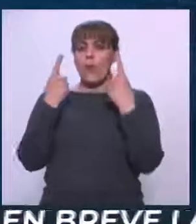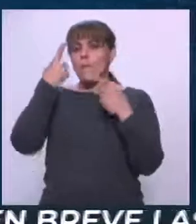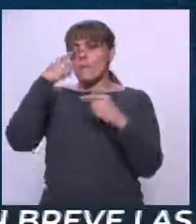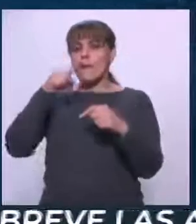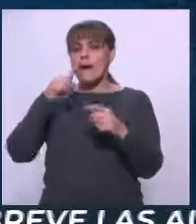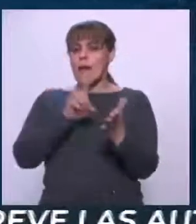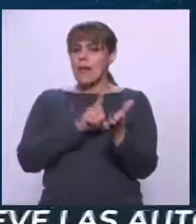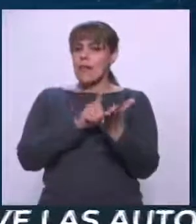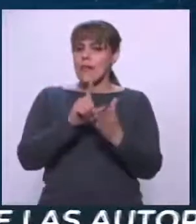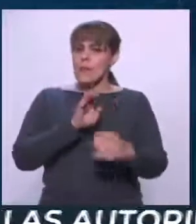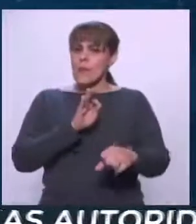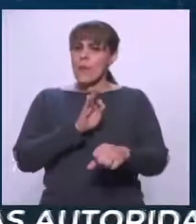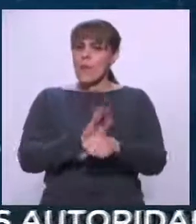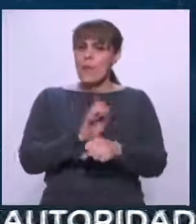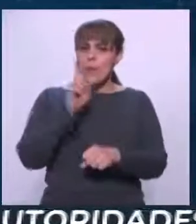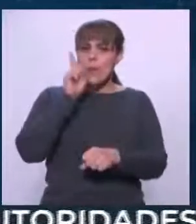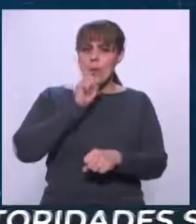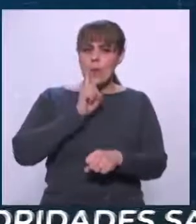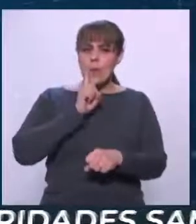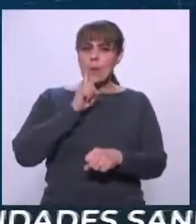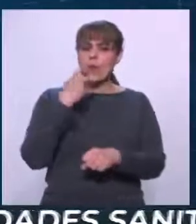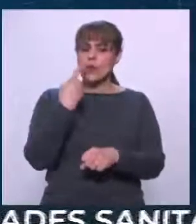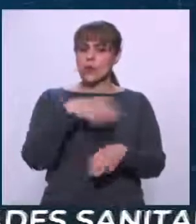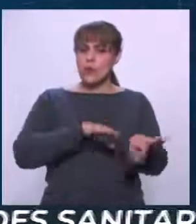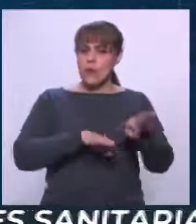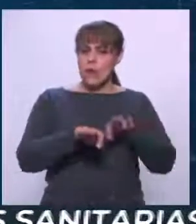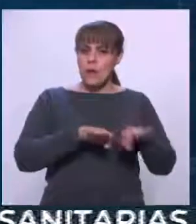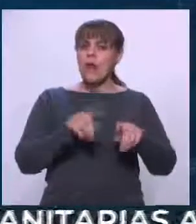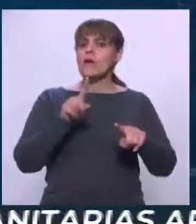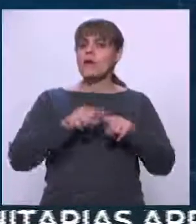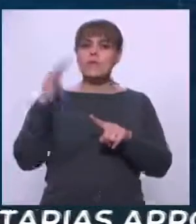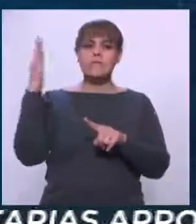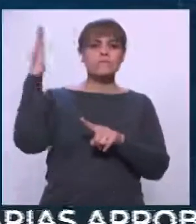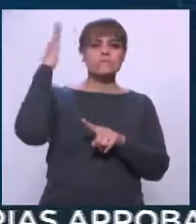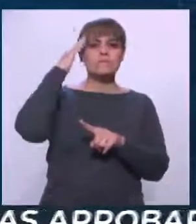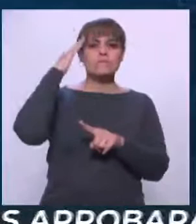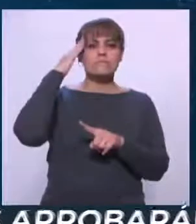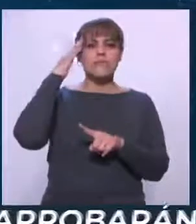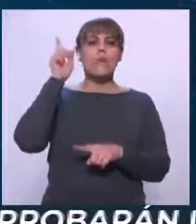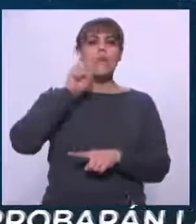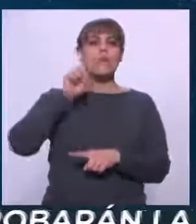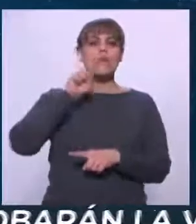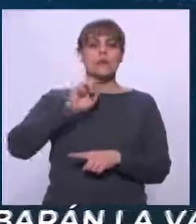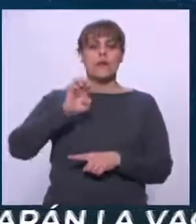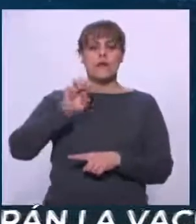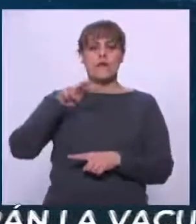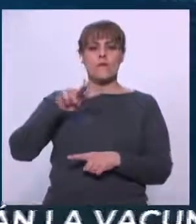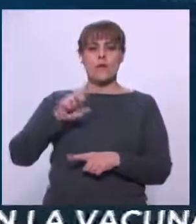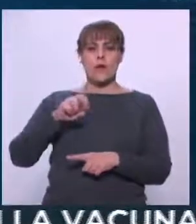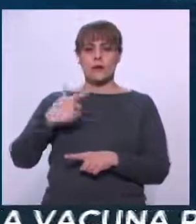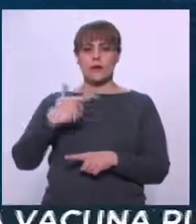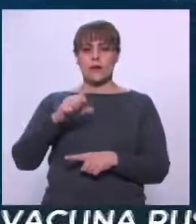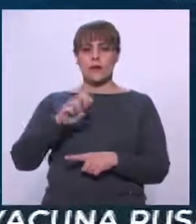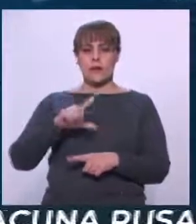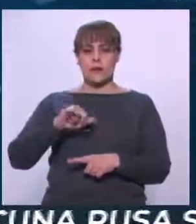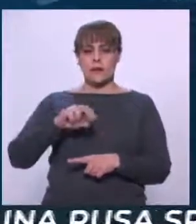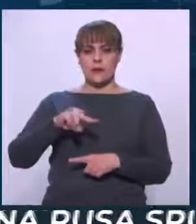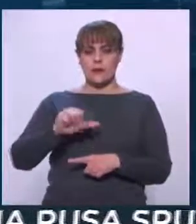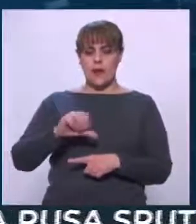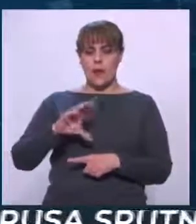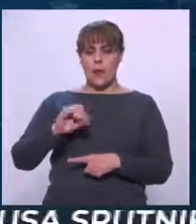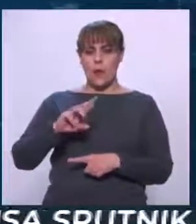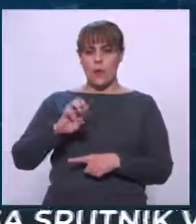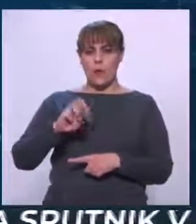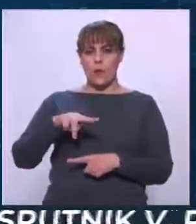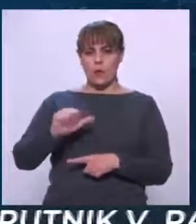de la mujer, de derechos laborales, y de quien la encabezó, que es Evangelina Corona. Antes de empezar a hablar